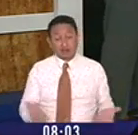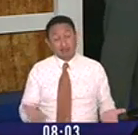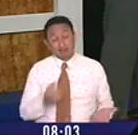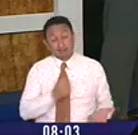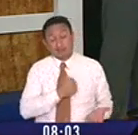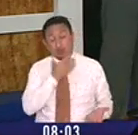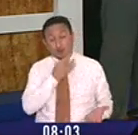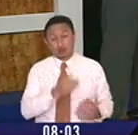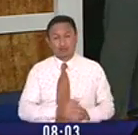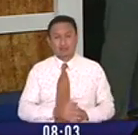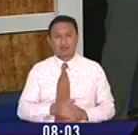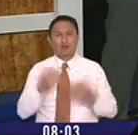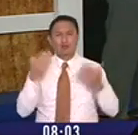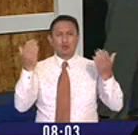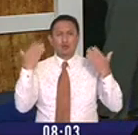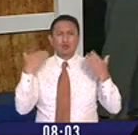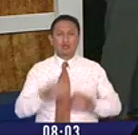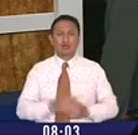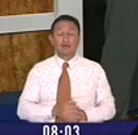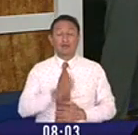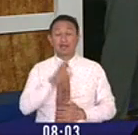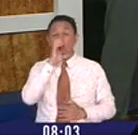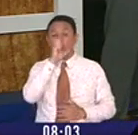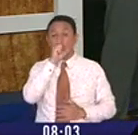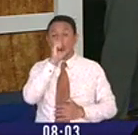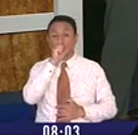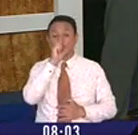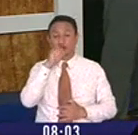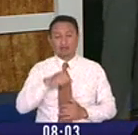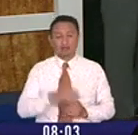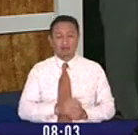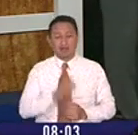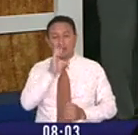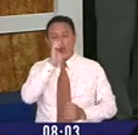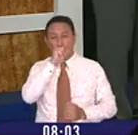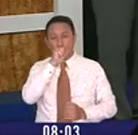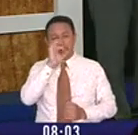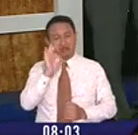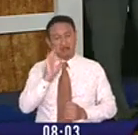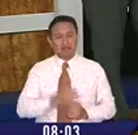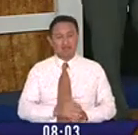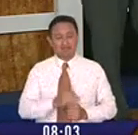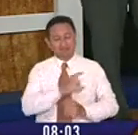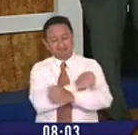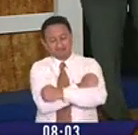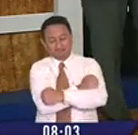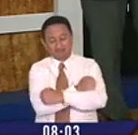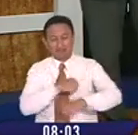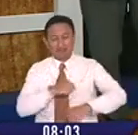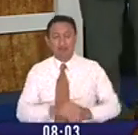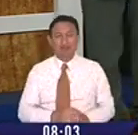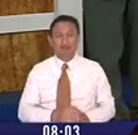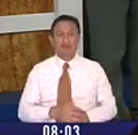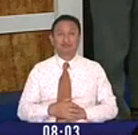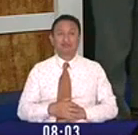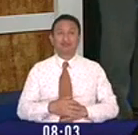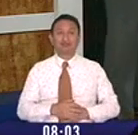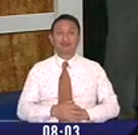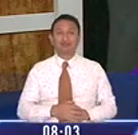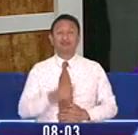¿En Guayaquil qué juguito toman? Jugo de naranja, dicen, que no pueden dejar el jugo de naranja. Está bien, abrazo, 598.